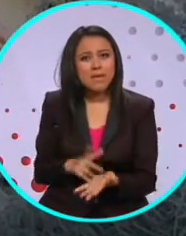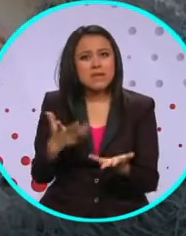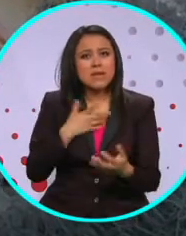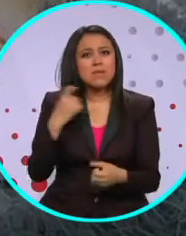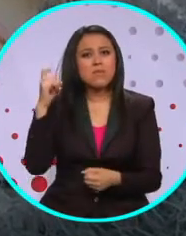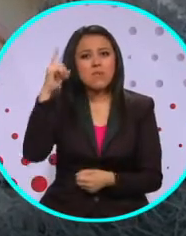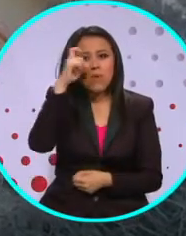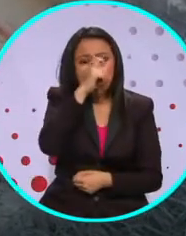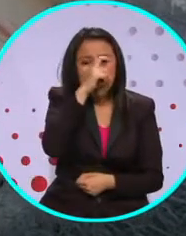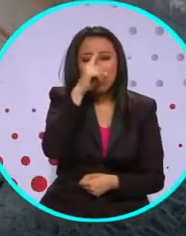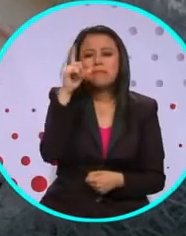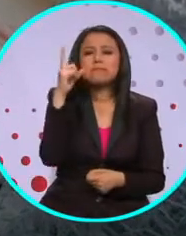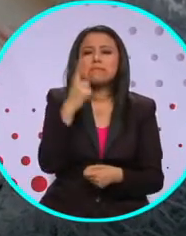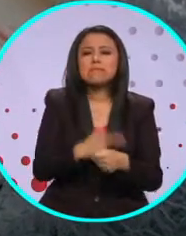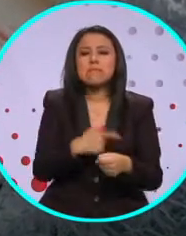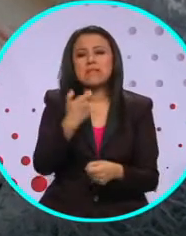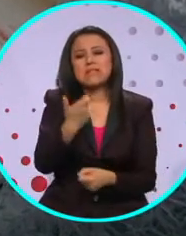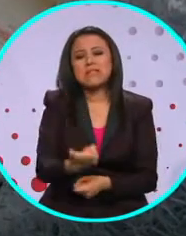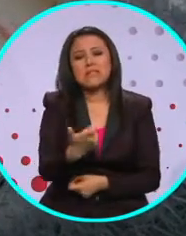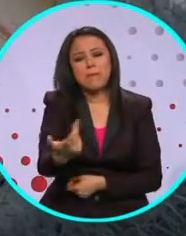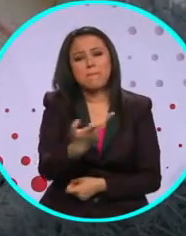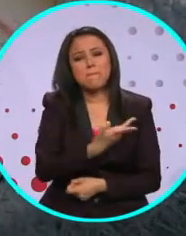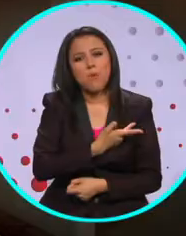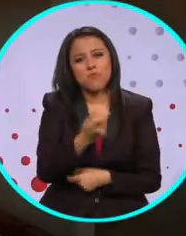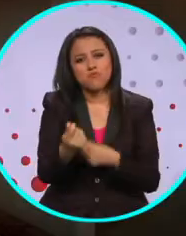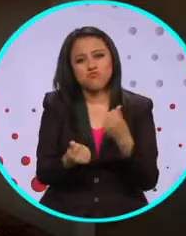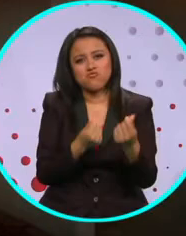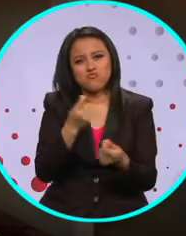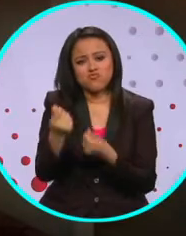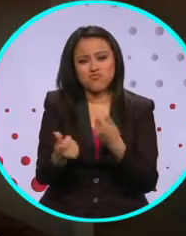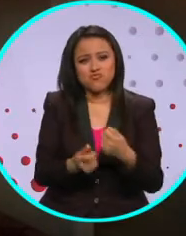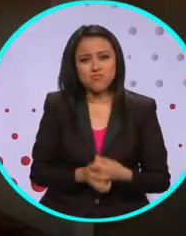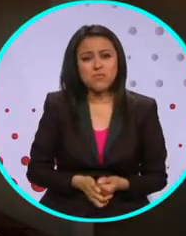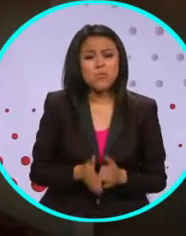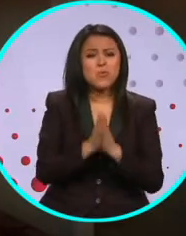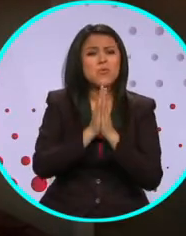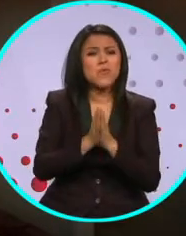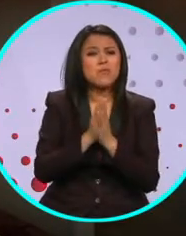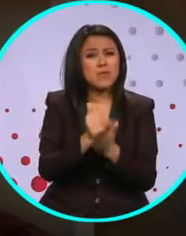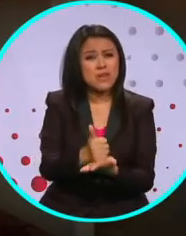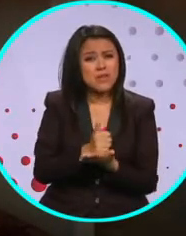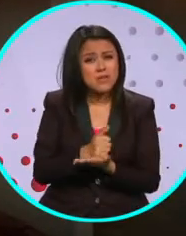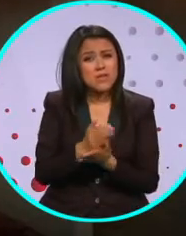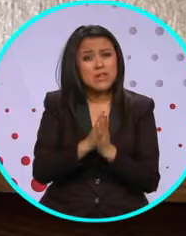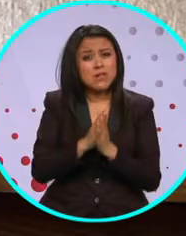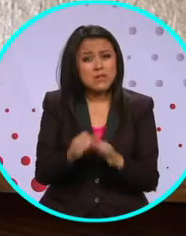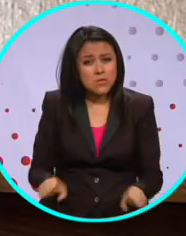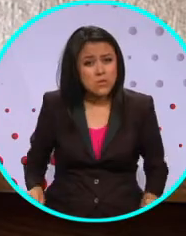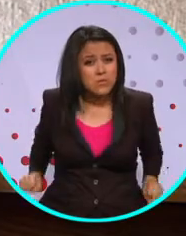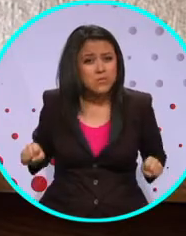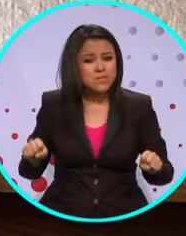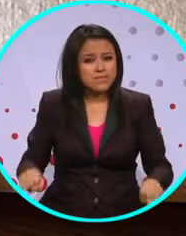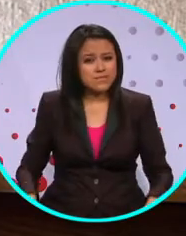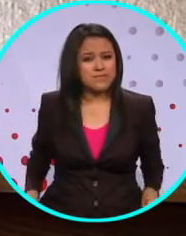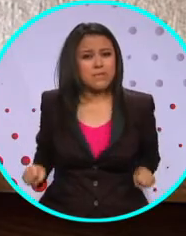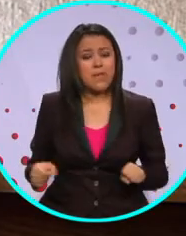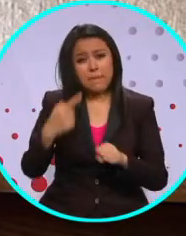será lenta y sus recursos económicos son pocos. Yo estoy solicitando una silla de ruedas para